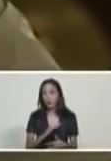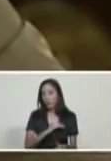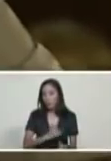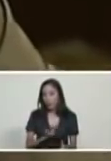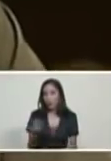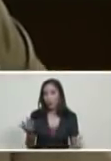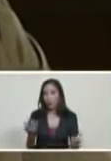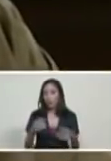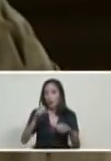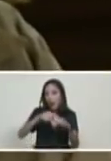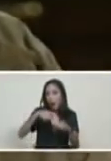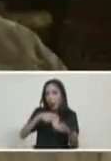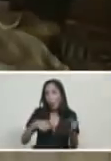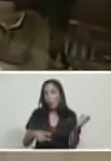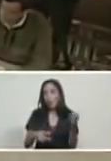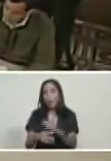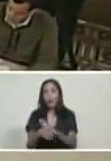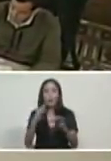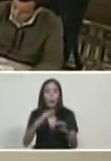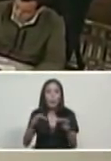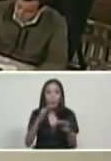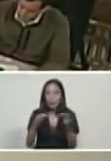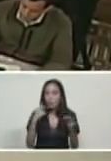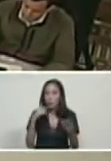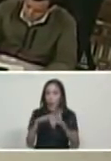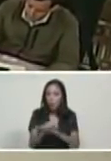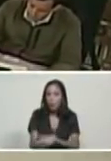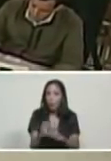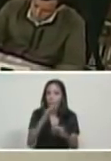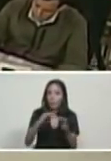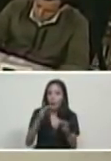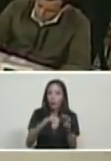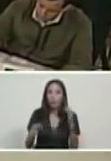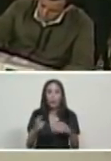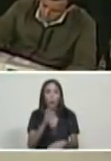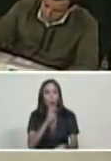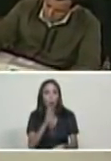asegurarlas en Petro, en oro,